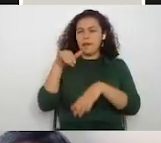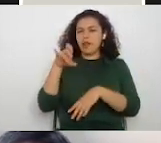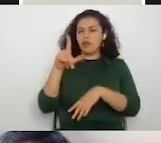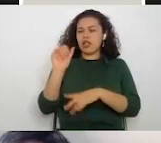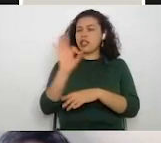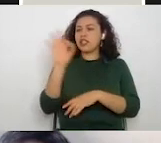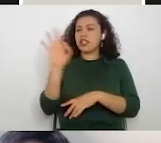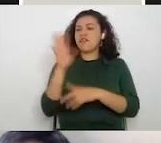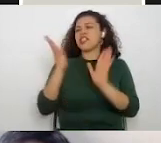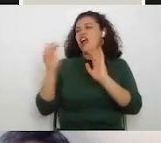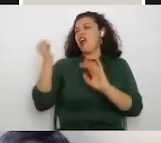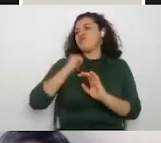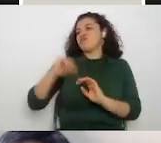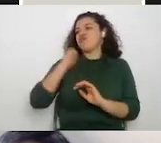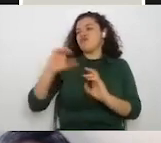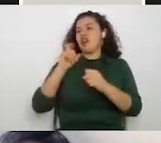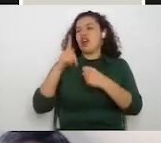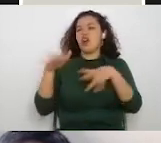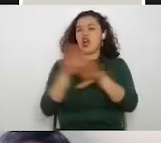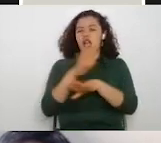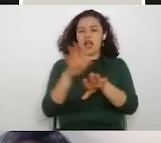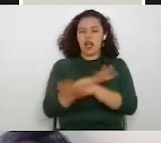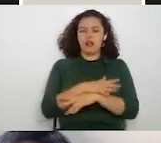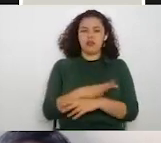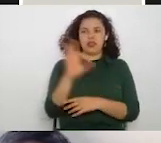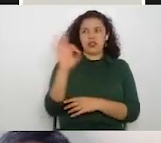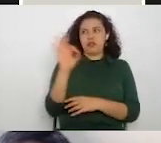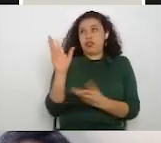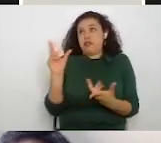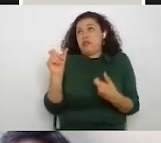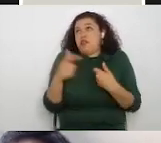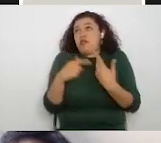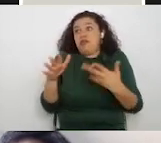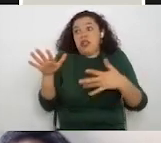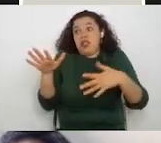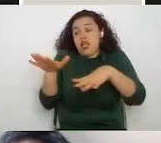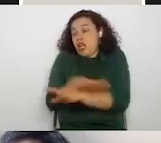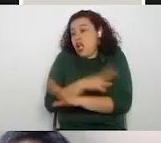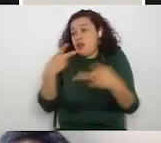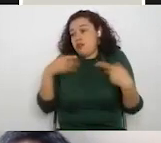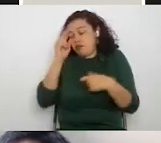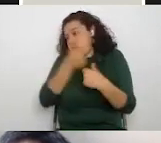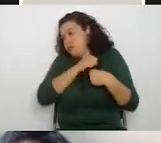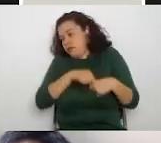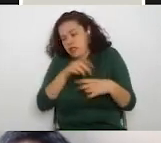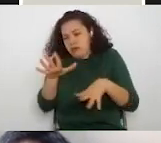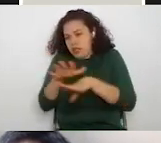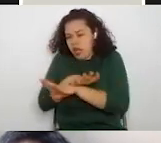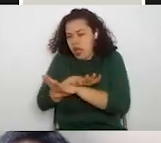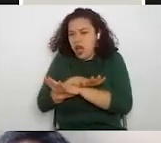de circulación por alguna actualización? No sé, tal vez hubo un cambio de alguno de los responsables que